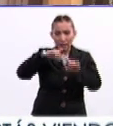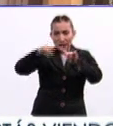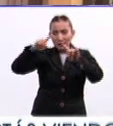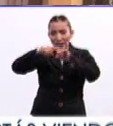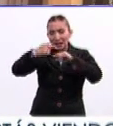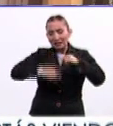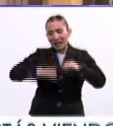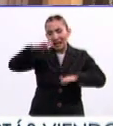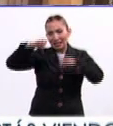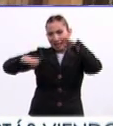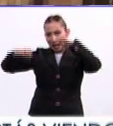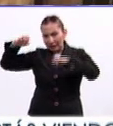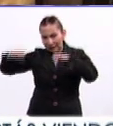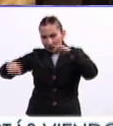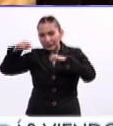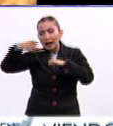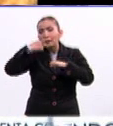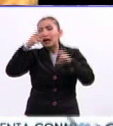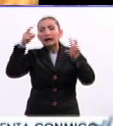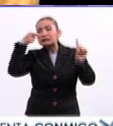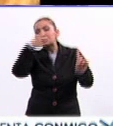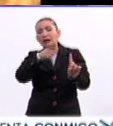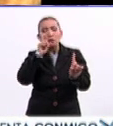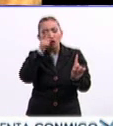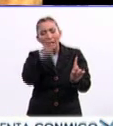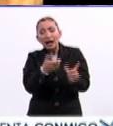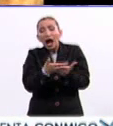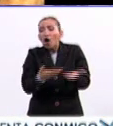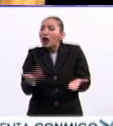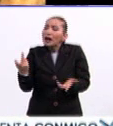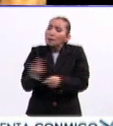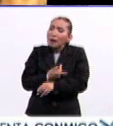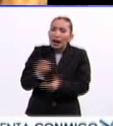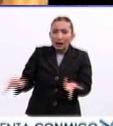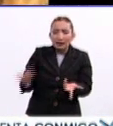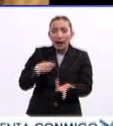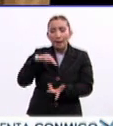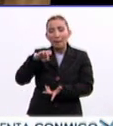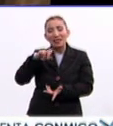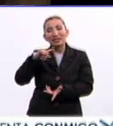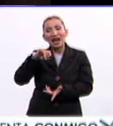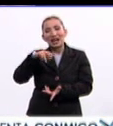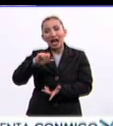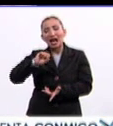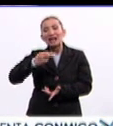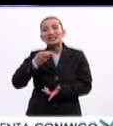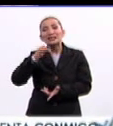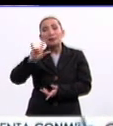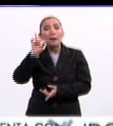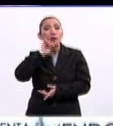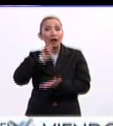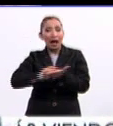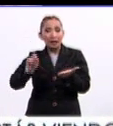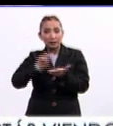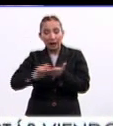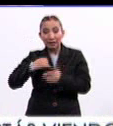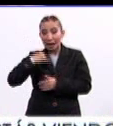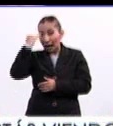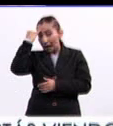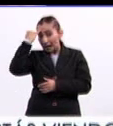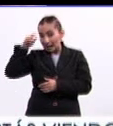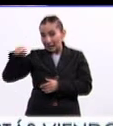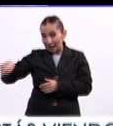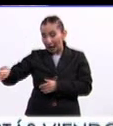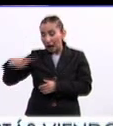y que hablan sobre el papel de la mujer hoy en día. Vandana Shiva, escritora y filósofa originaria de la India, que es la precursora